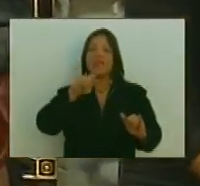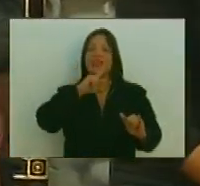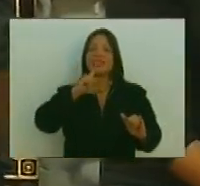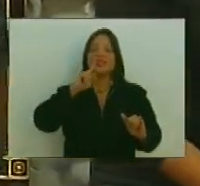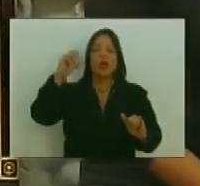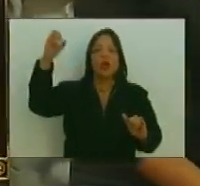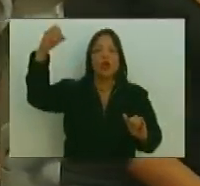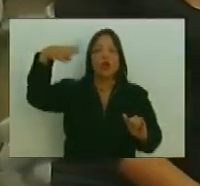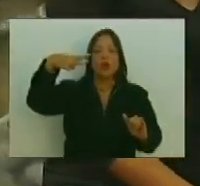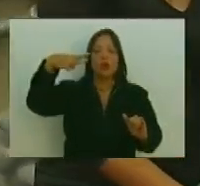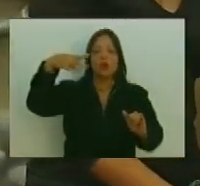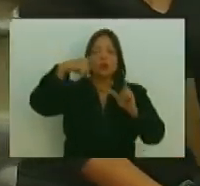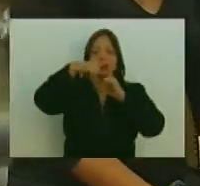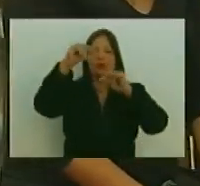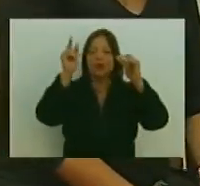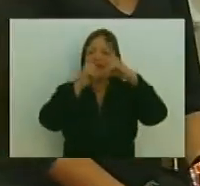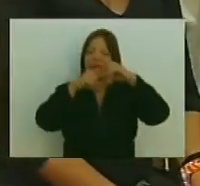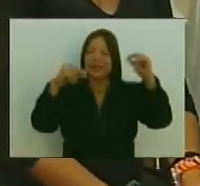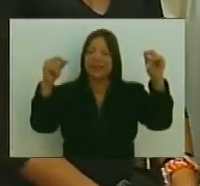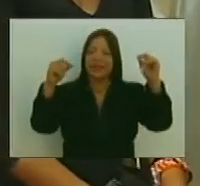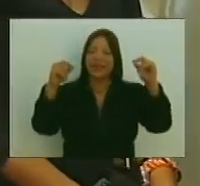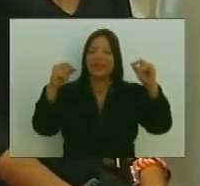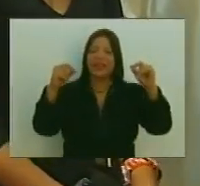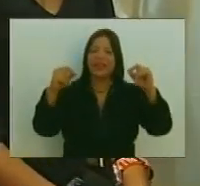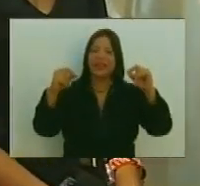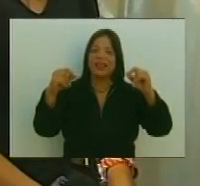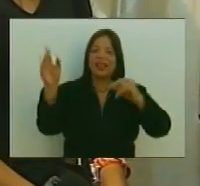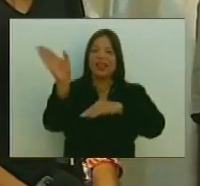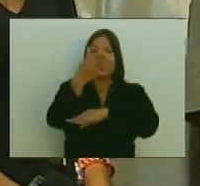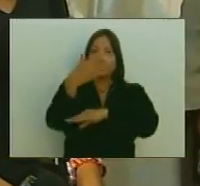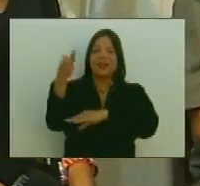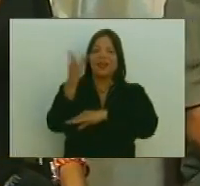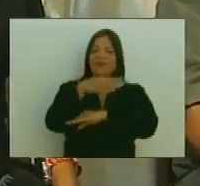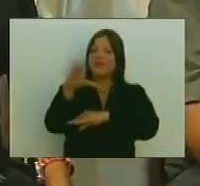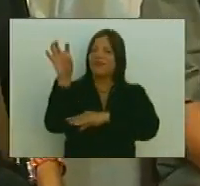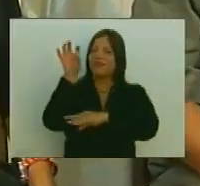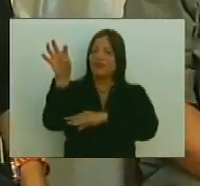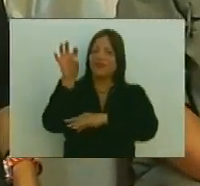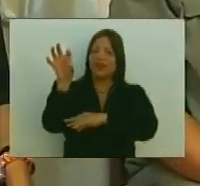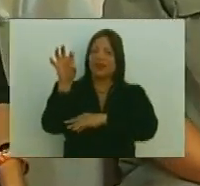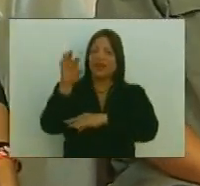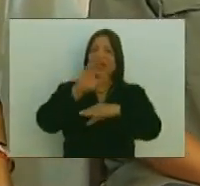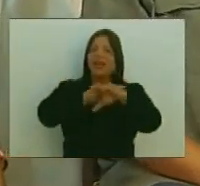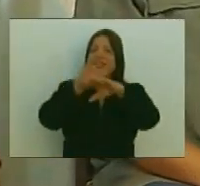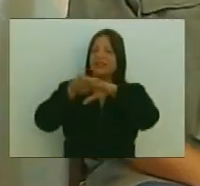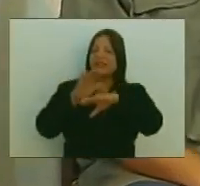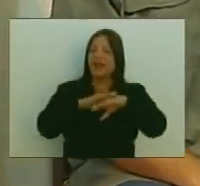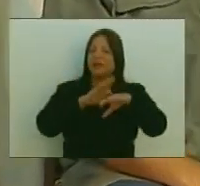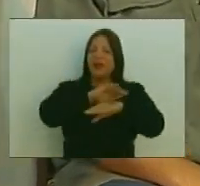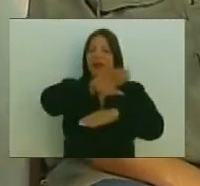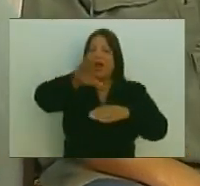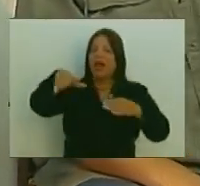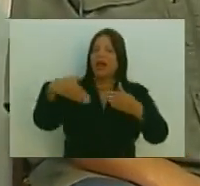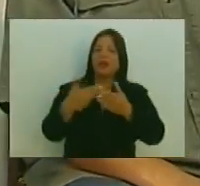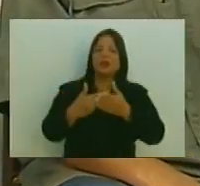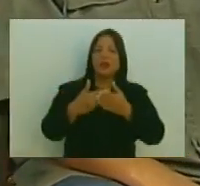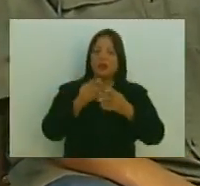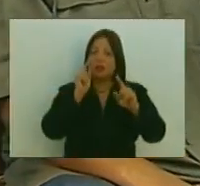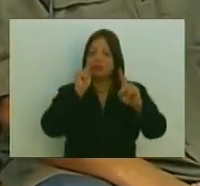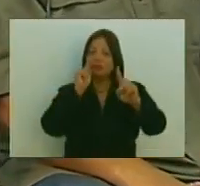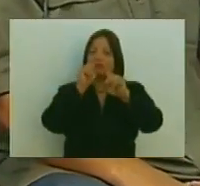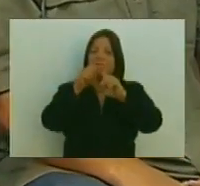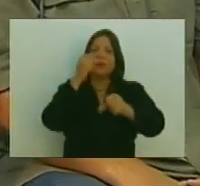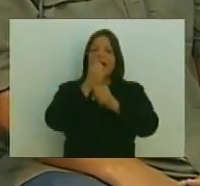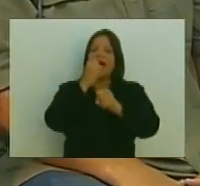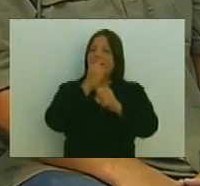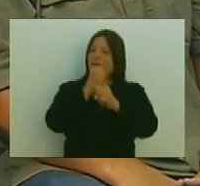nos convertimos en los luceros, ¿verdad?, de la patria. Pues el llamado es que a todas y todos nos aboquemos al